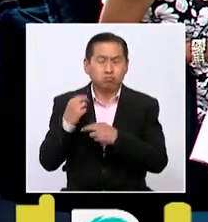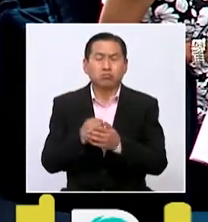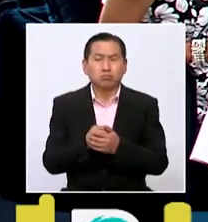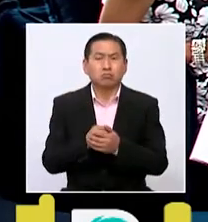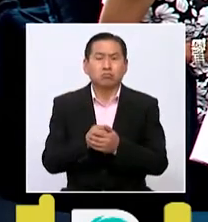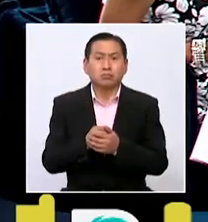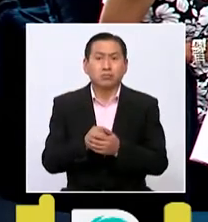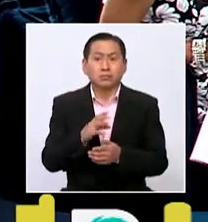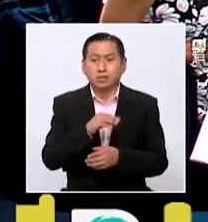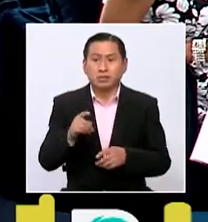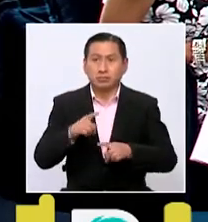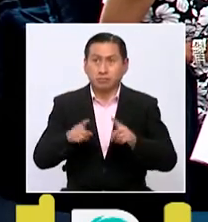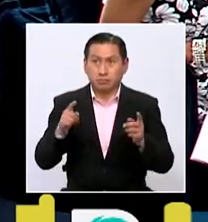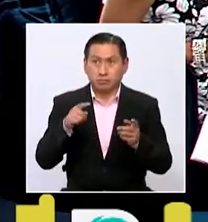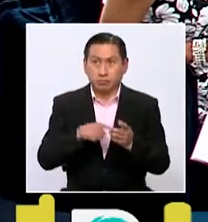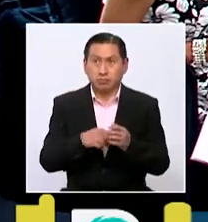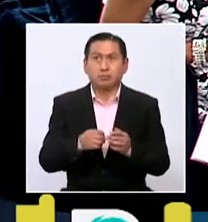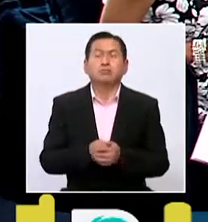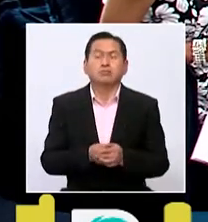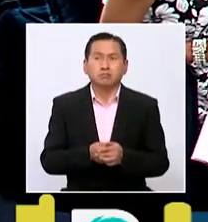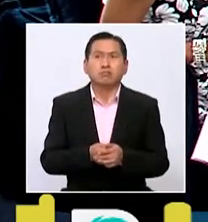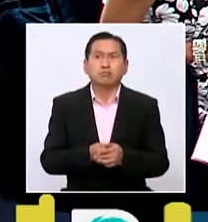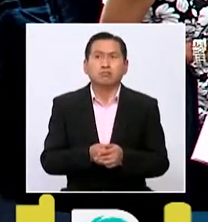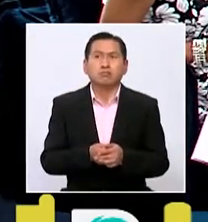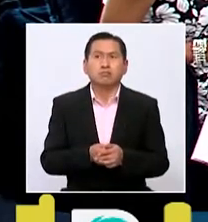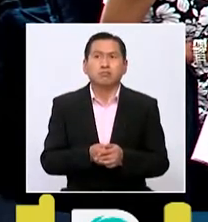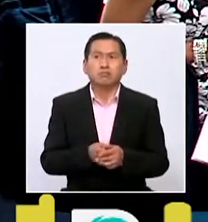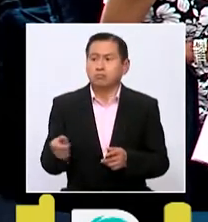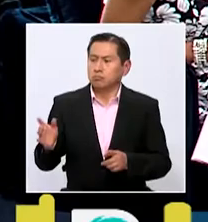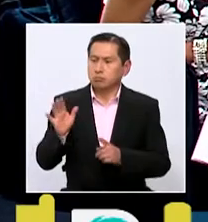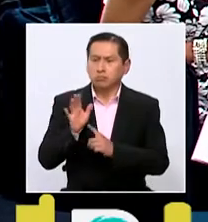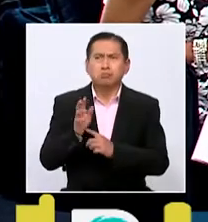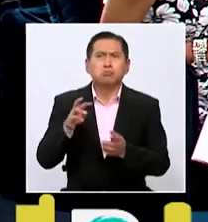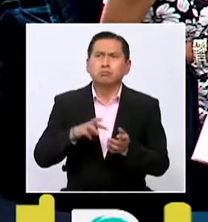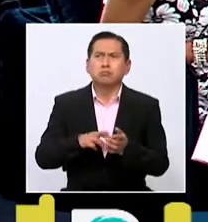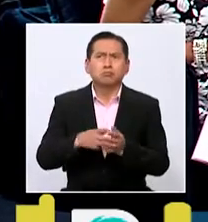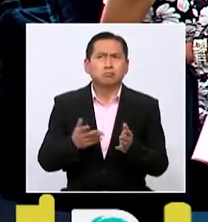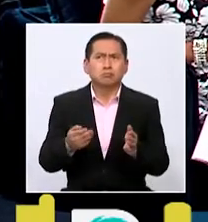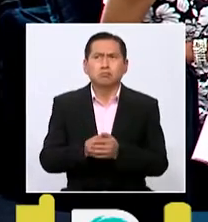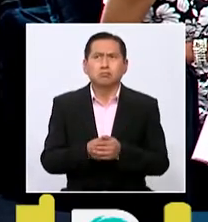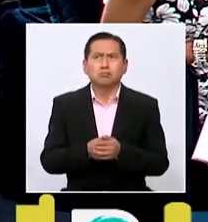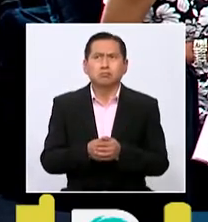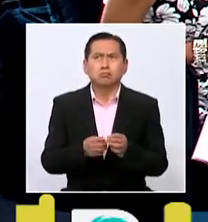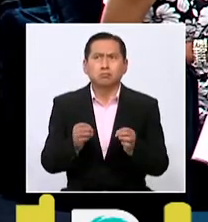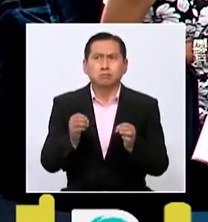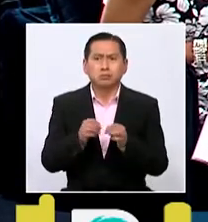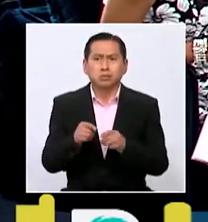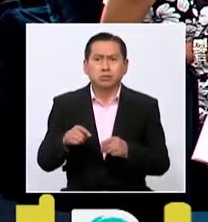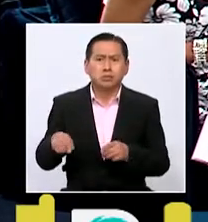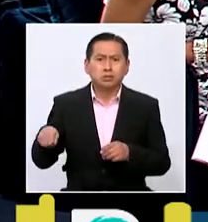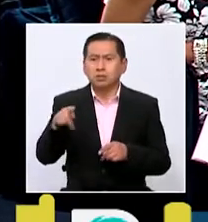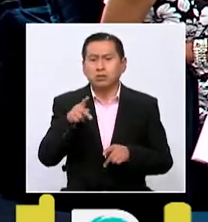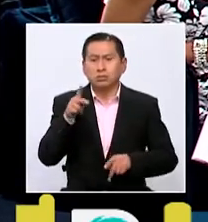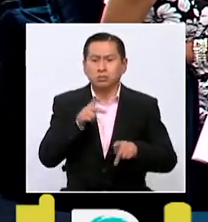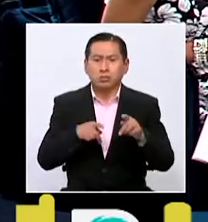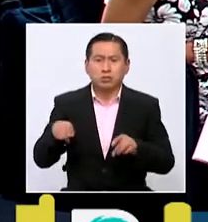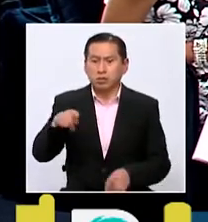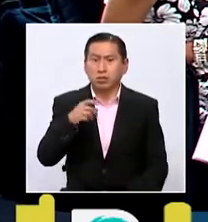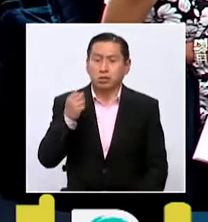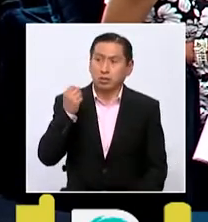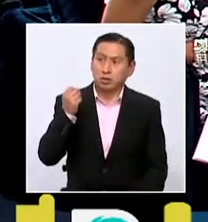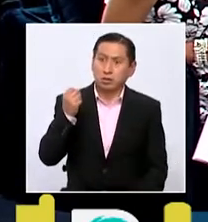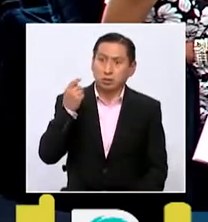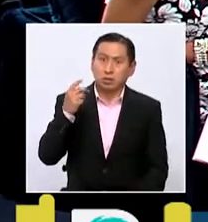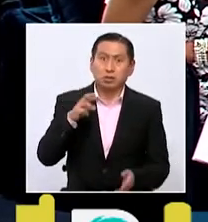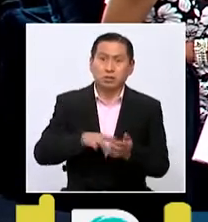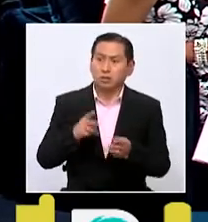el contrario, lo que ha traído como consecuencia es que la gente entienda, de acuerdo,